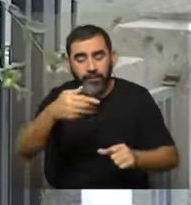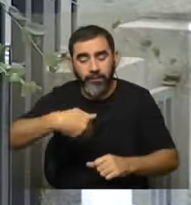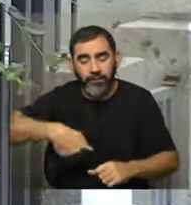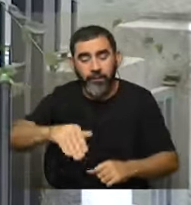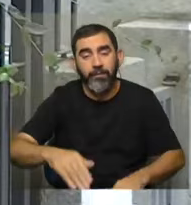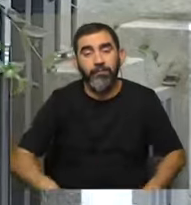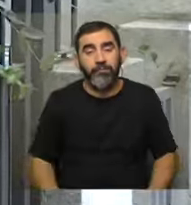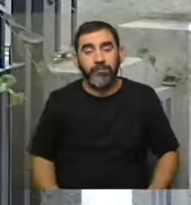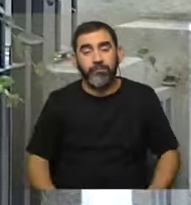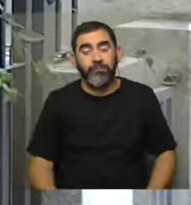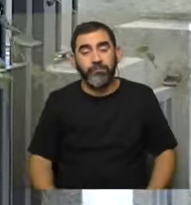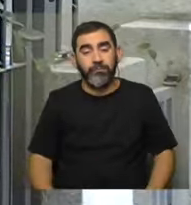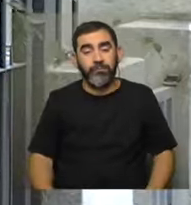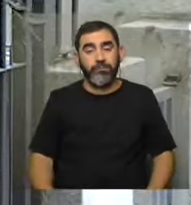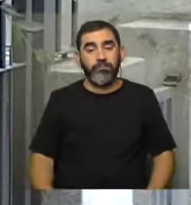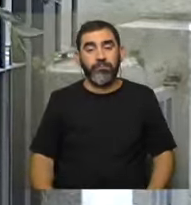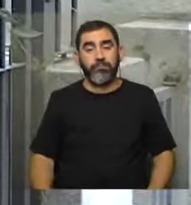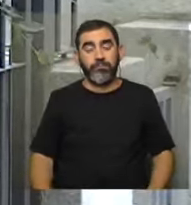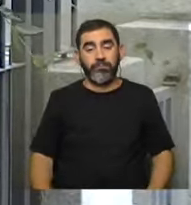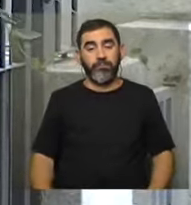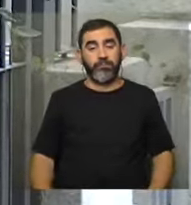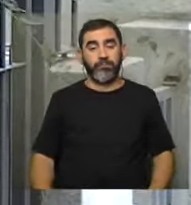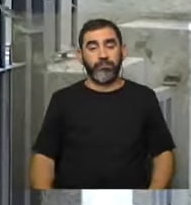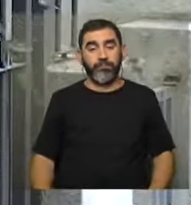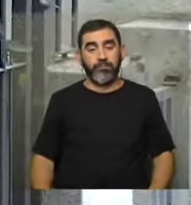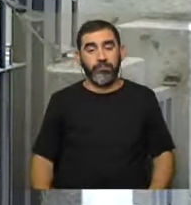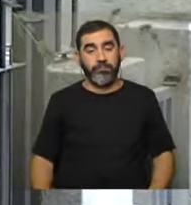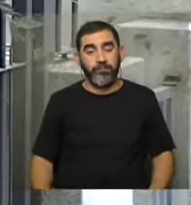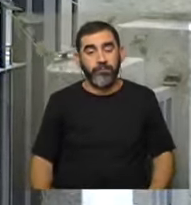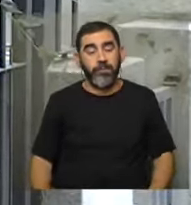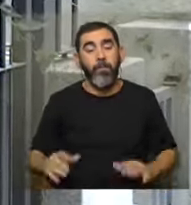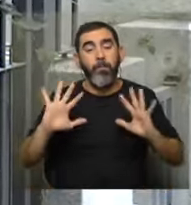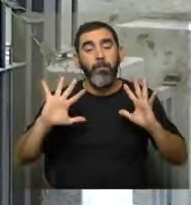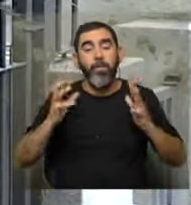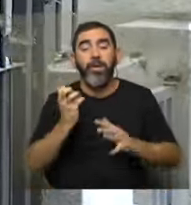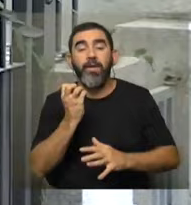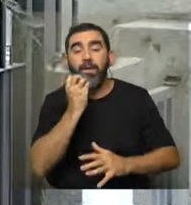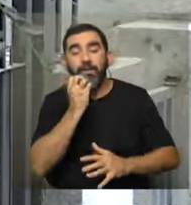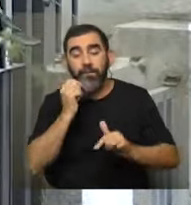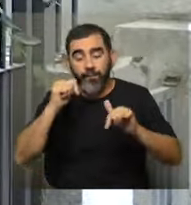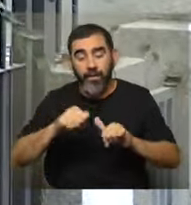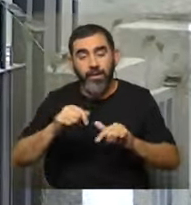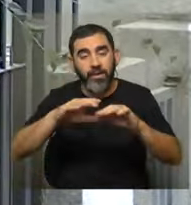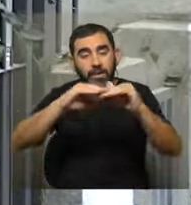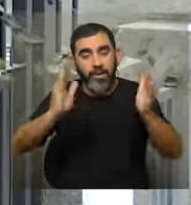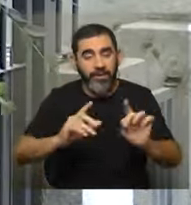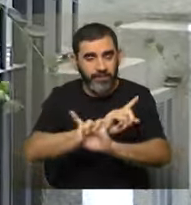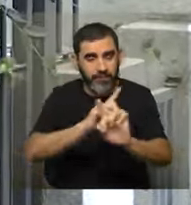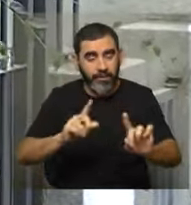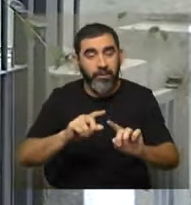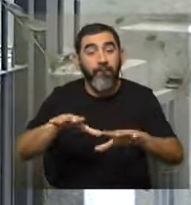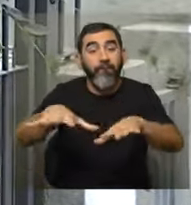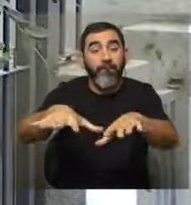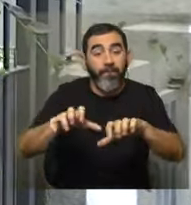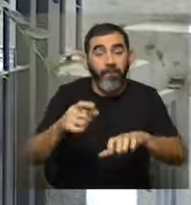hemos ido presentando a medida que se conocía la grilla ahora estoy en Parque Valle no porque aquí haya un escenario sino porque vive